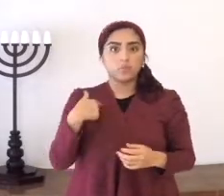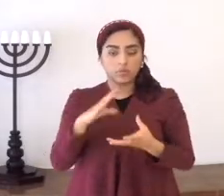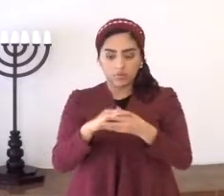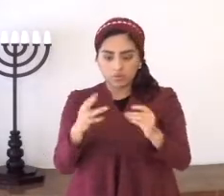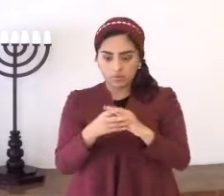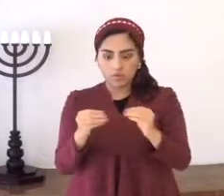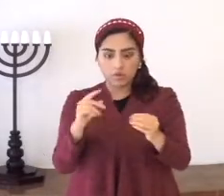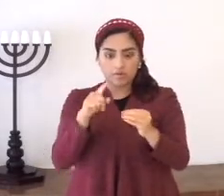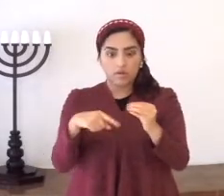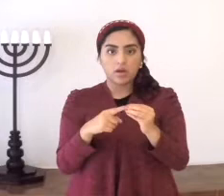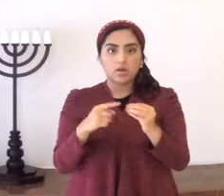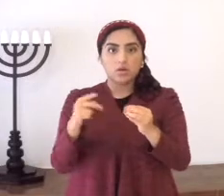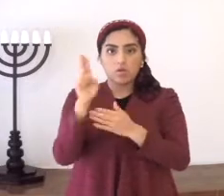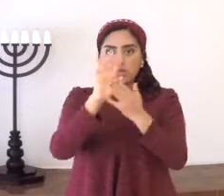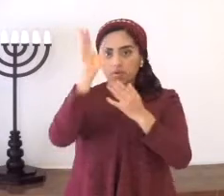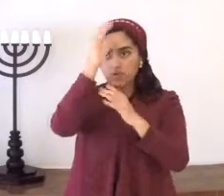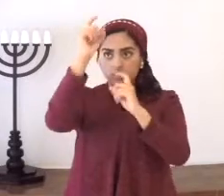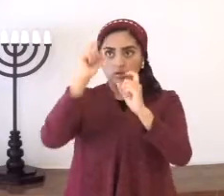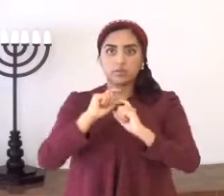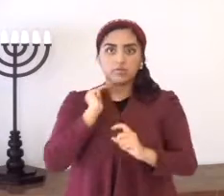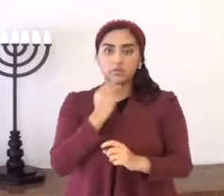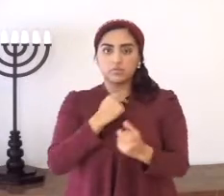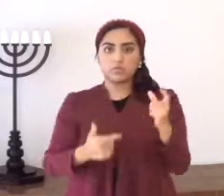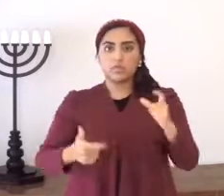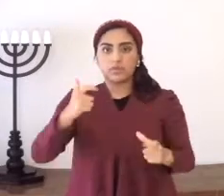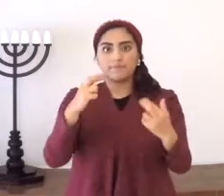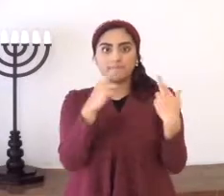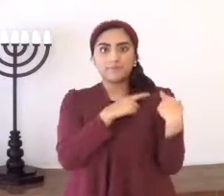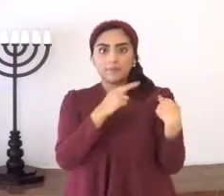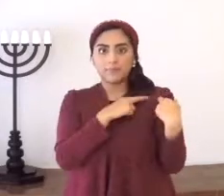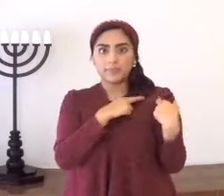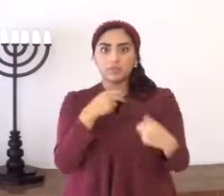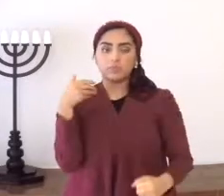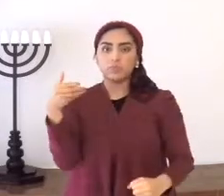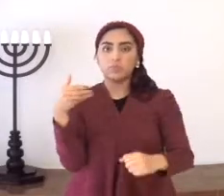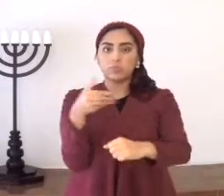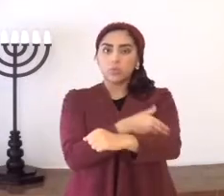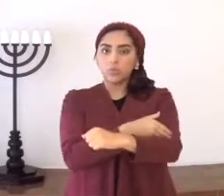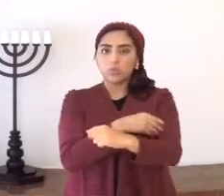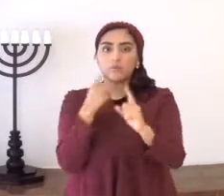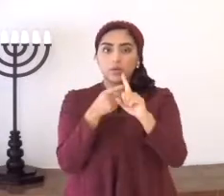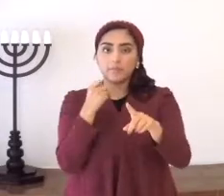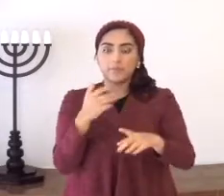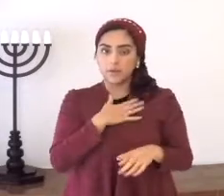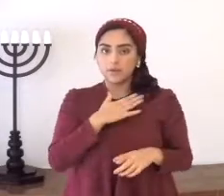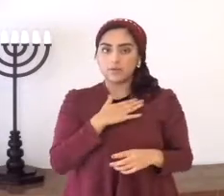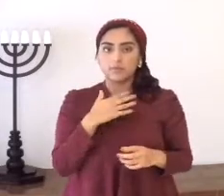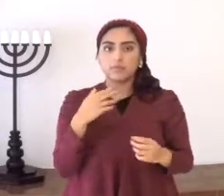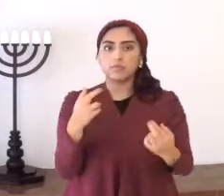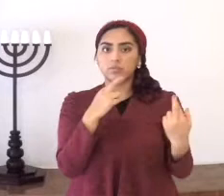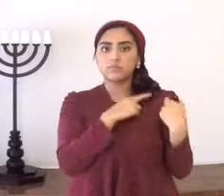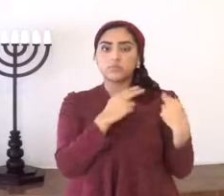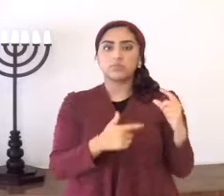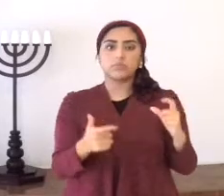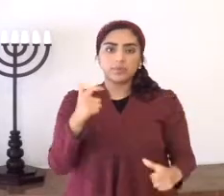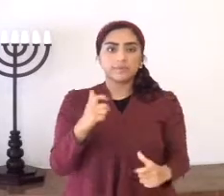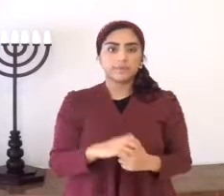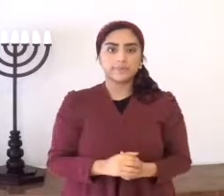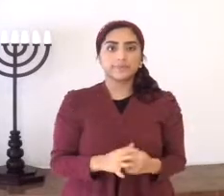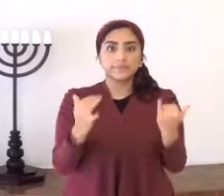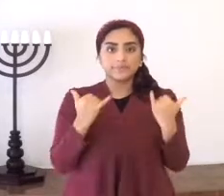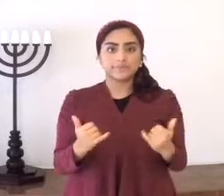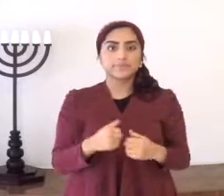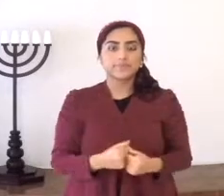audios. Entonces, estamos hablando de una encomienda que el Eterno dio a esta congregación bastante fuerte, al menos de mi parte.